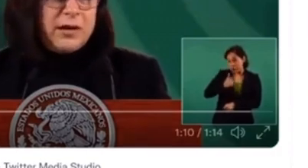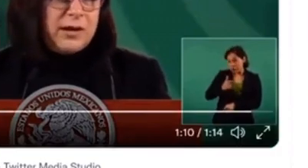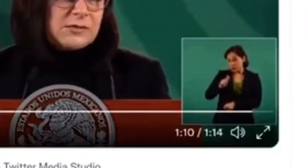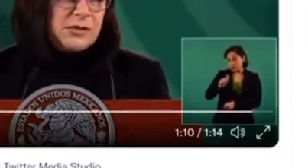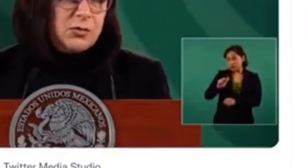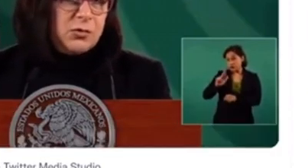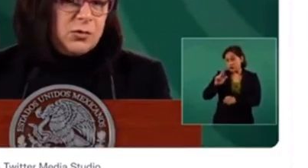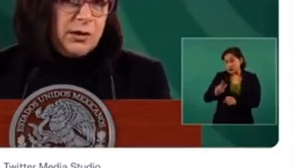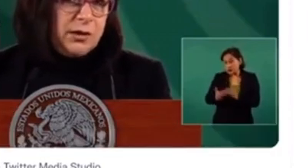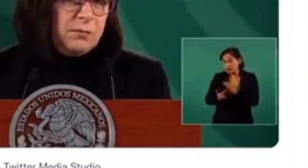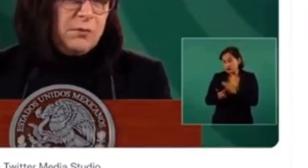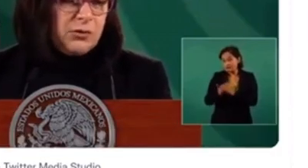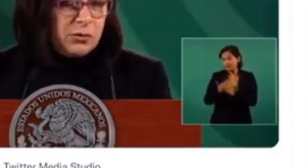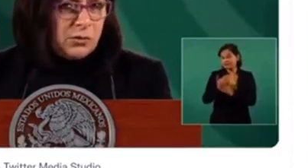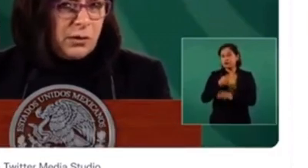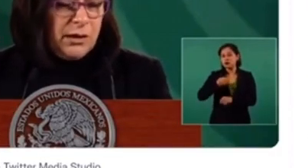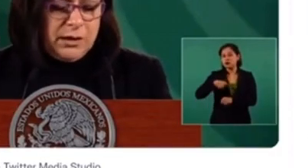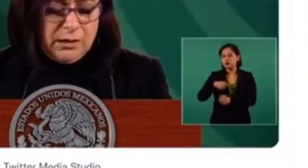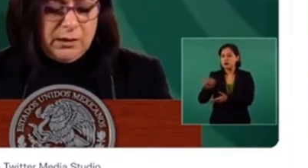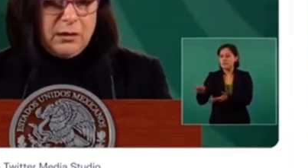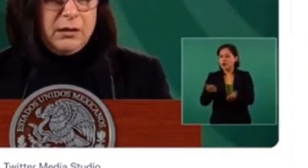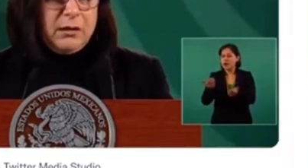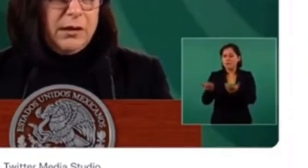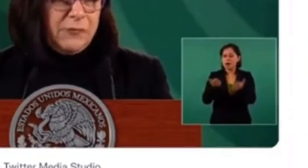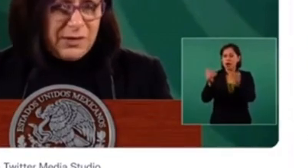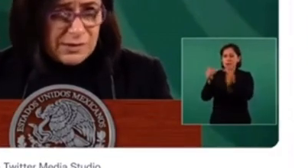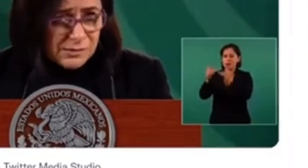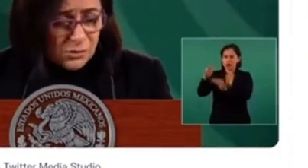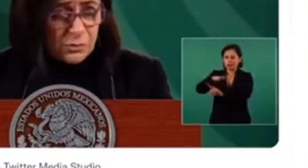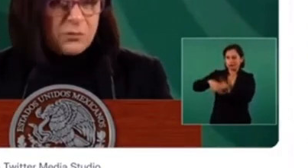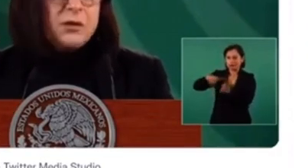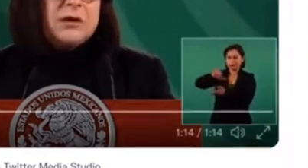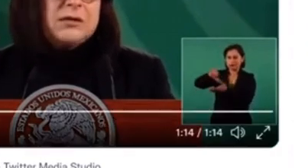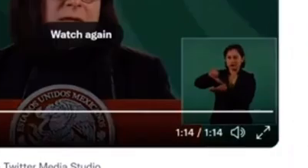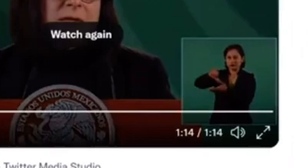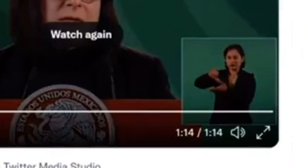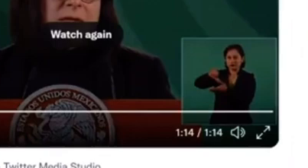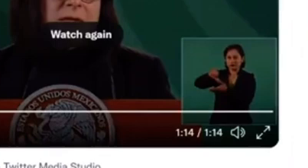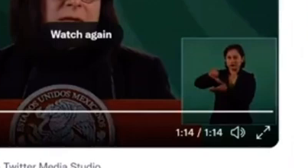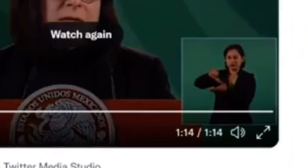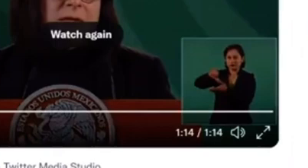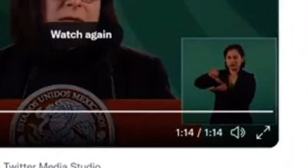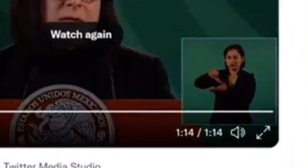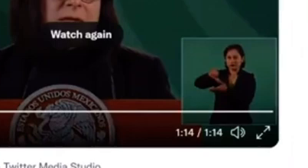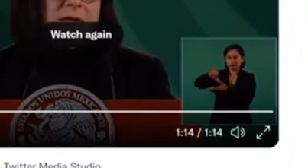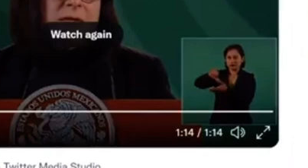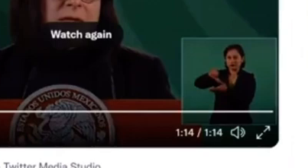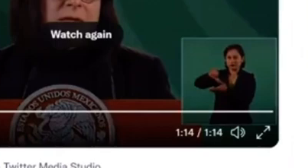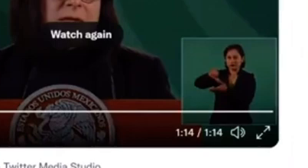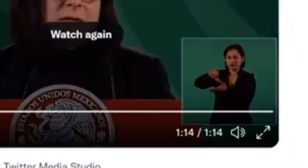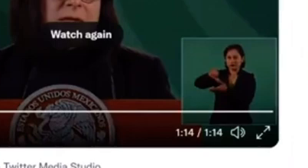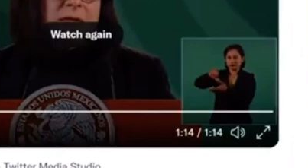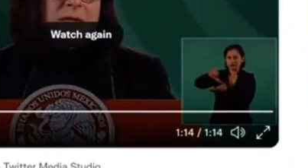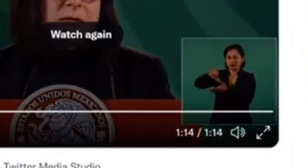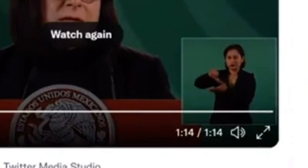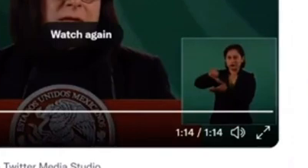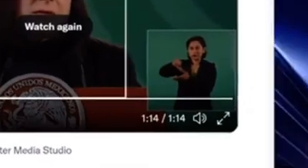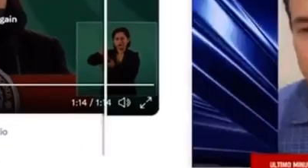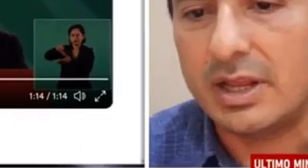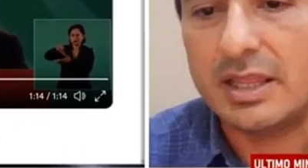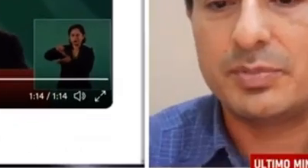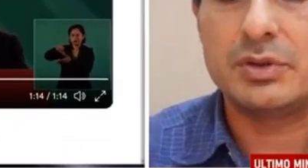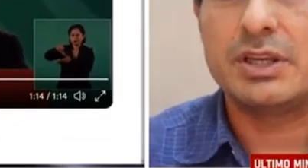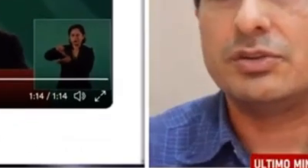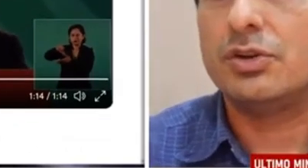hubiera sido mayor la afectación y bueno eso es lo que señala también la